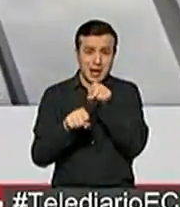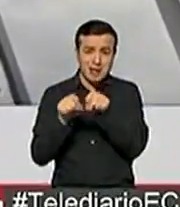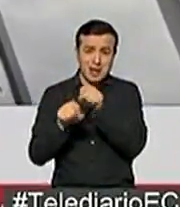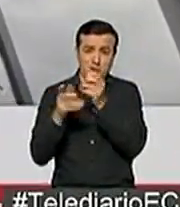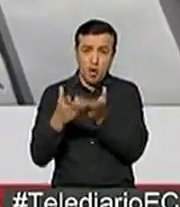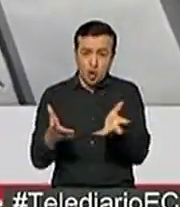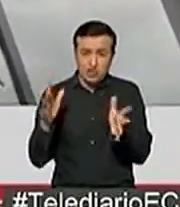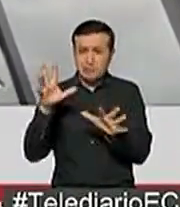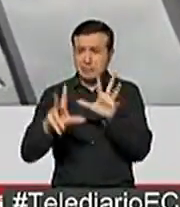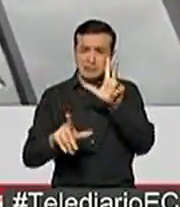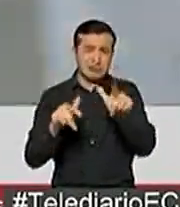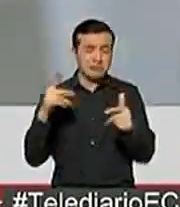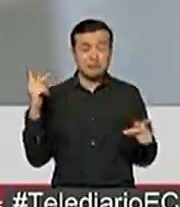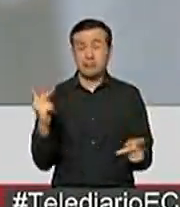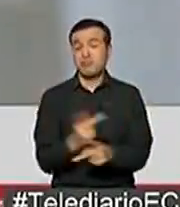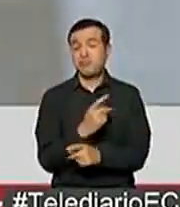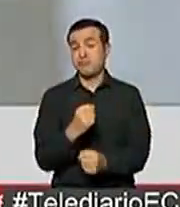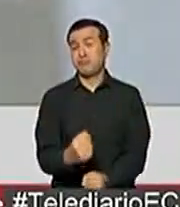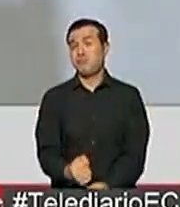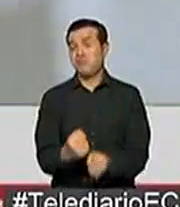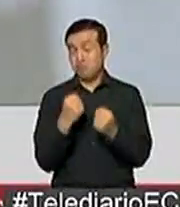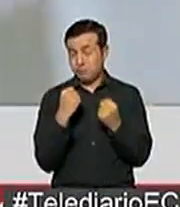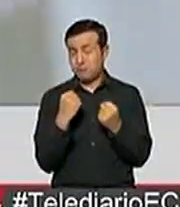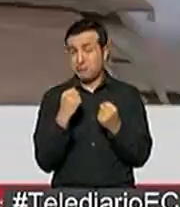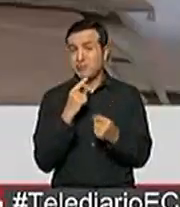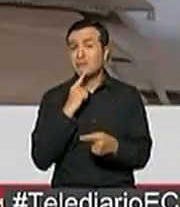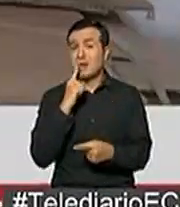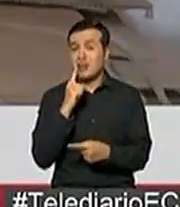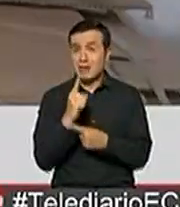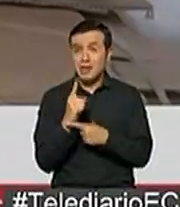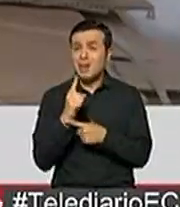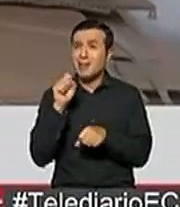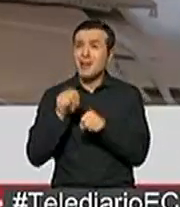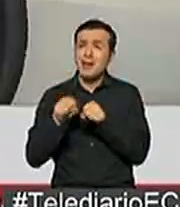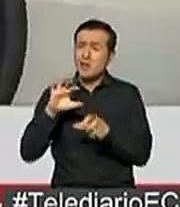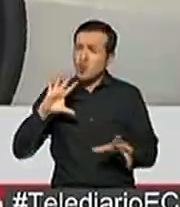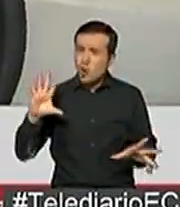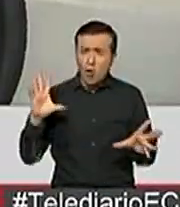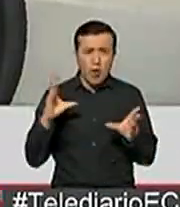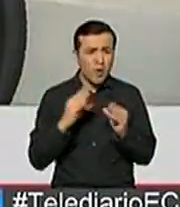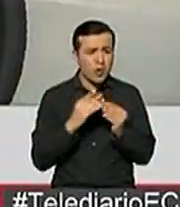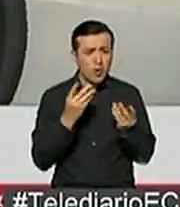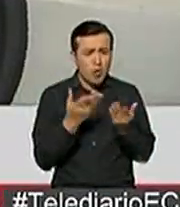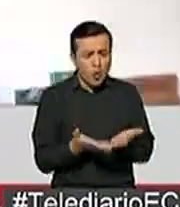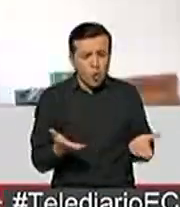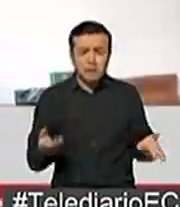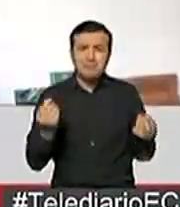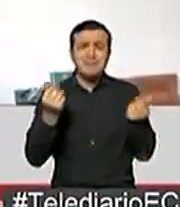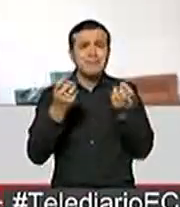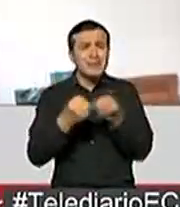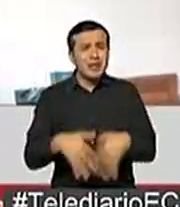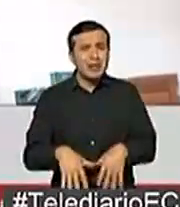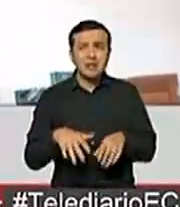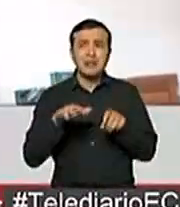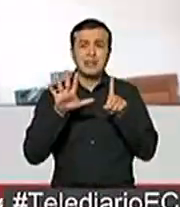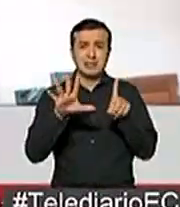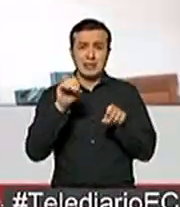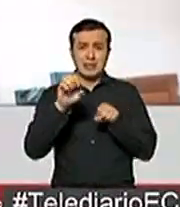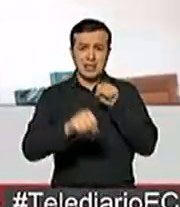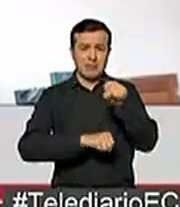mención estuvo en el ojo del huracán una relación muy objetiva a la hora de evidenciar y cuantificar pérdidas unas 60